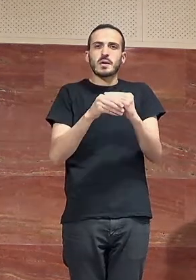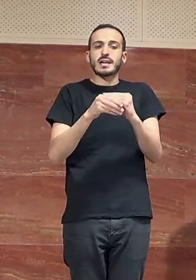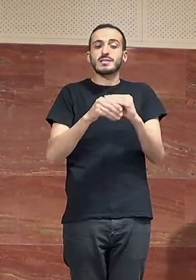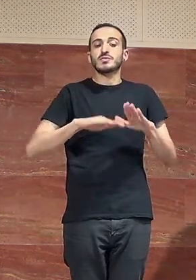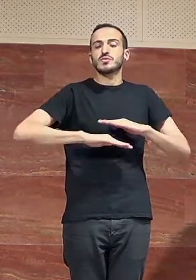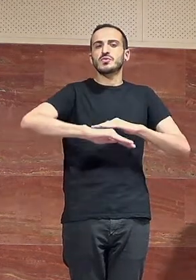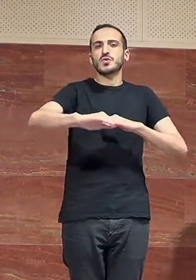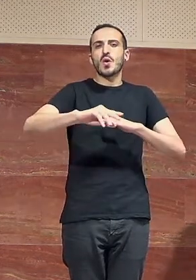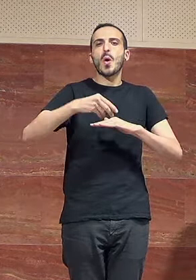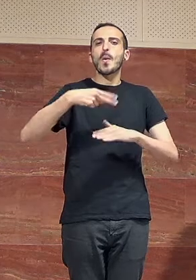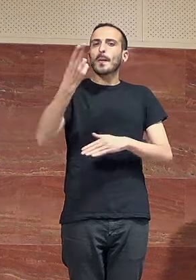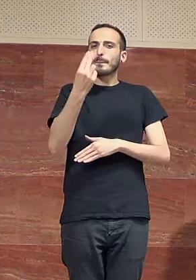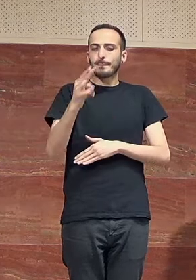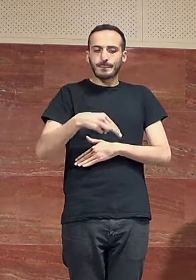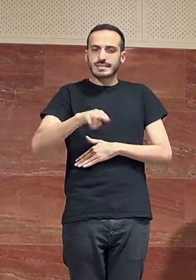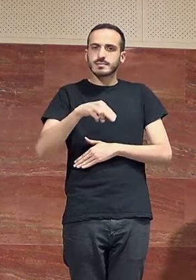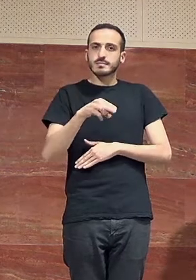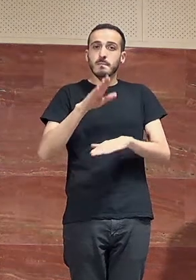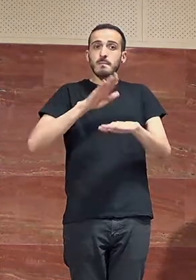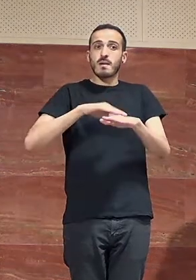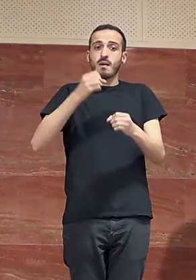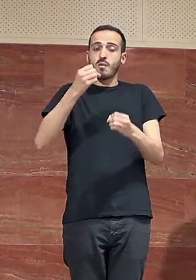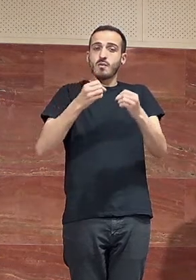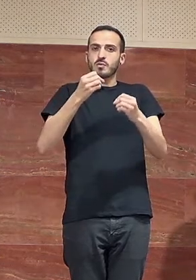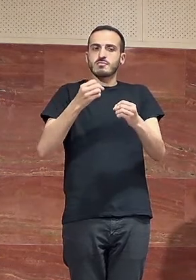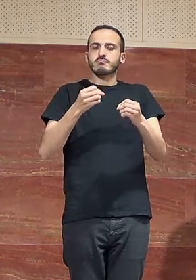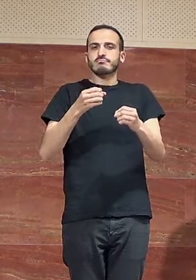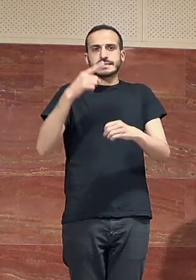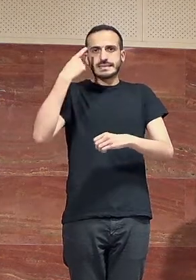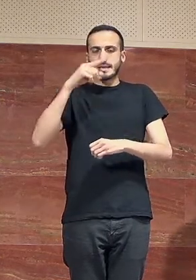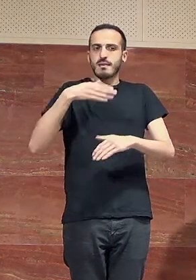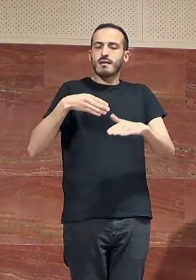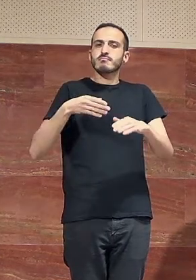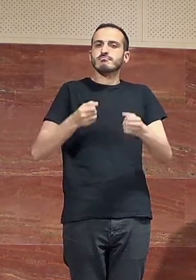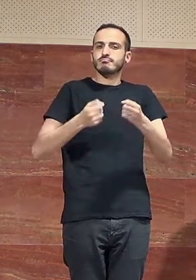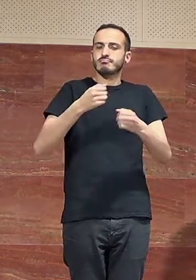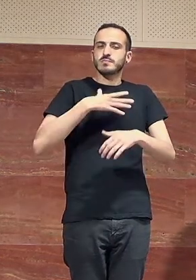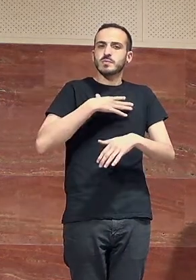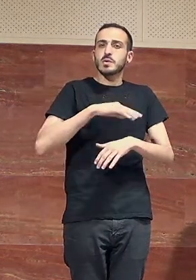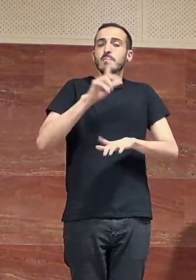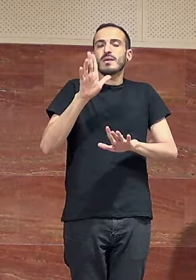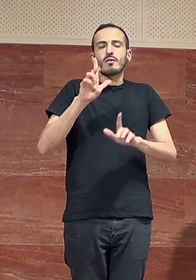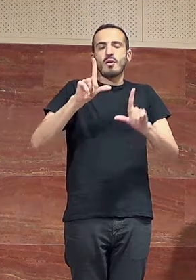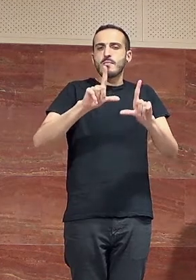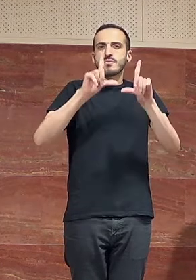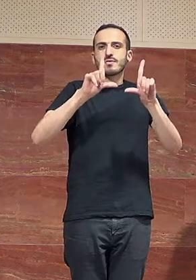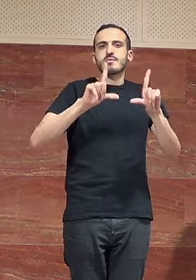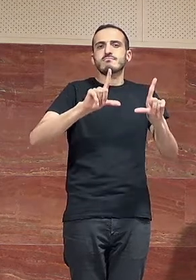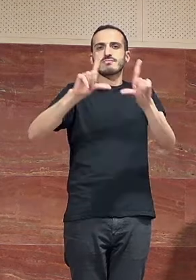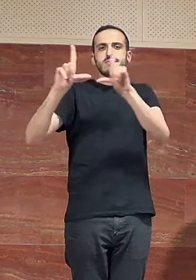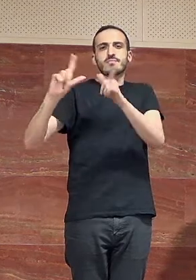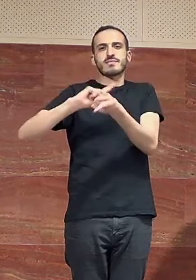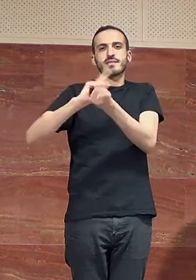decíamos antes. Pintarlo para que el coche que vaya por ahí, porque puede ir, perciba que él ya no es el protagonista de ese espacio, que el protagonismo está